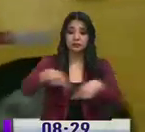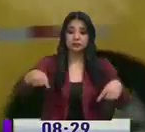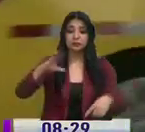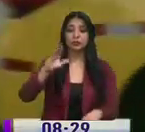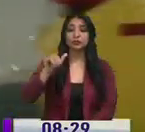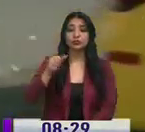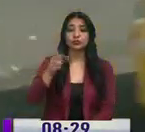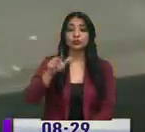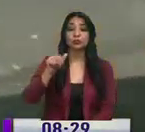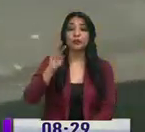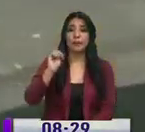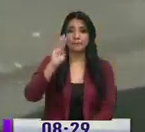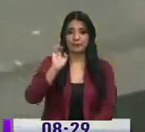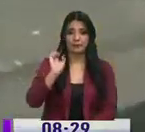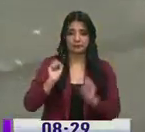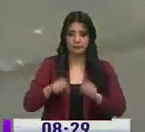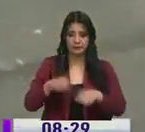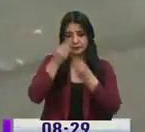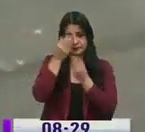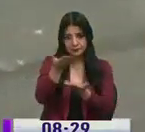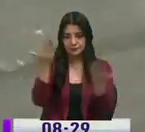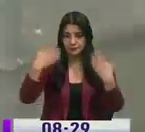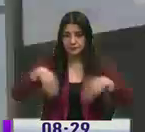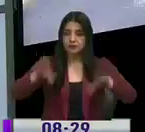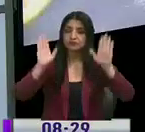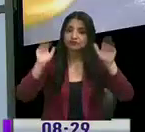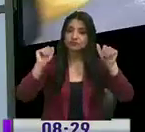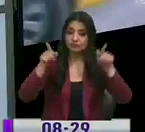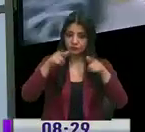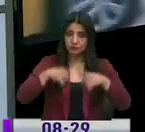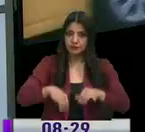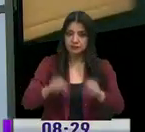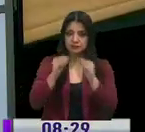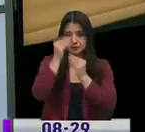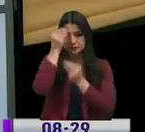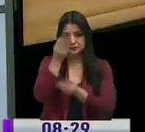Alberto Spencer. Con esta información ya me despido, Robert. Ustedes siguen con más en estudios. Buenos días. Gracias.